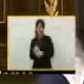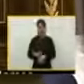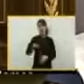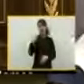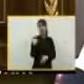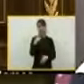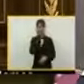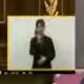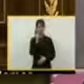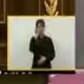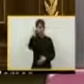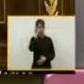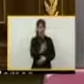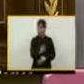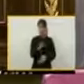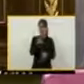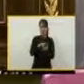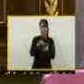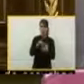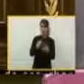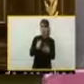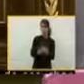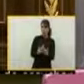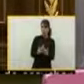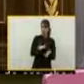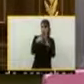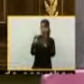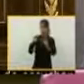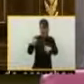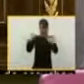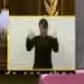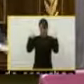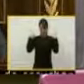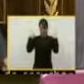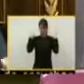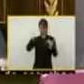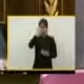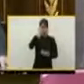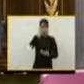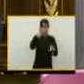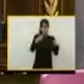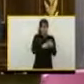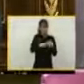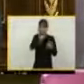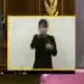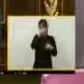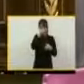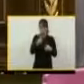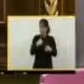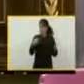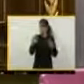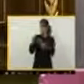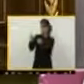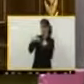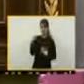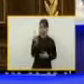de los Diputados. Te veía sentir, Gonzalo, cuando decía que de momento no iba a ser presidente Sánchez, pero de momento, insistiendo